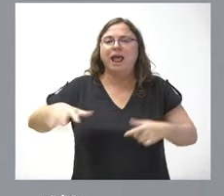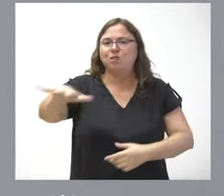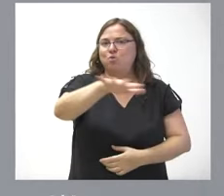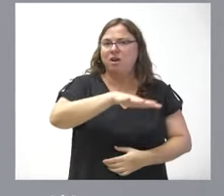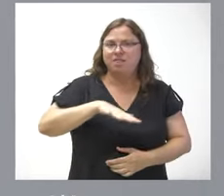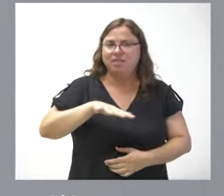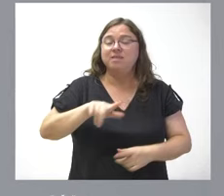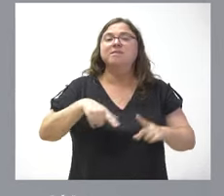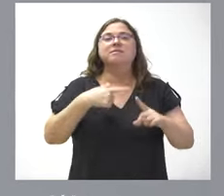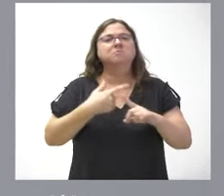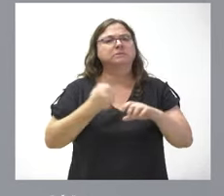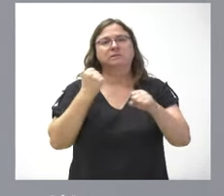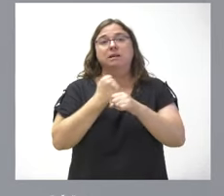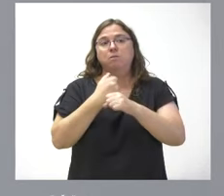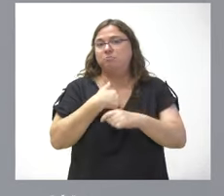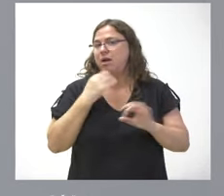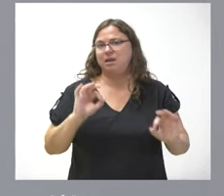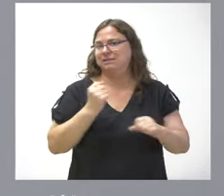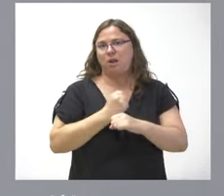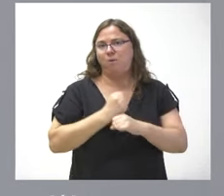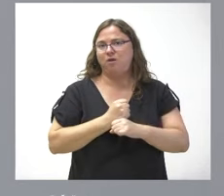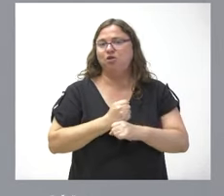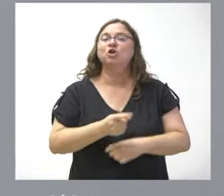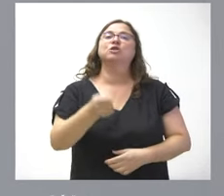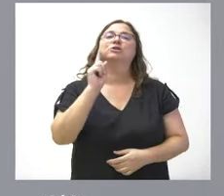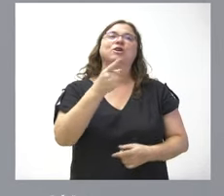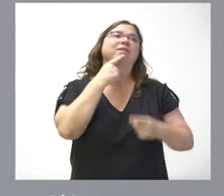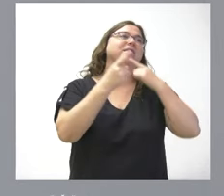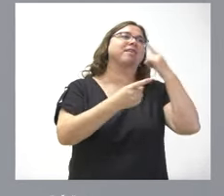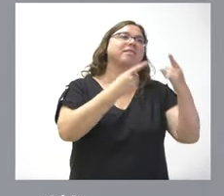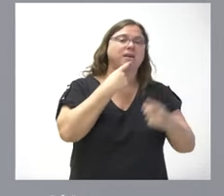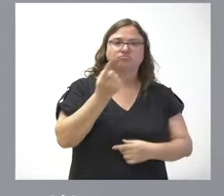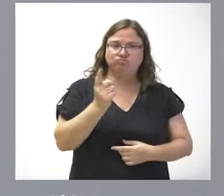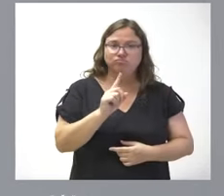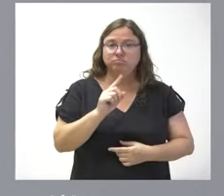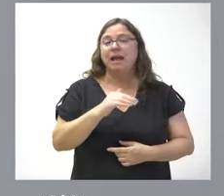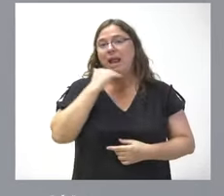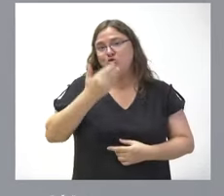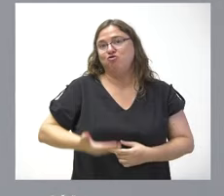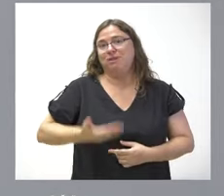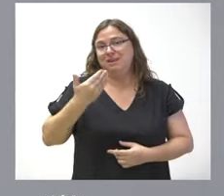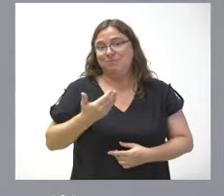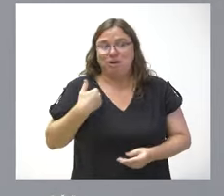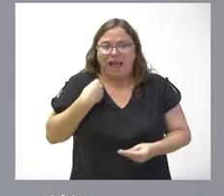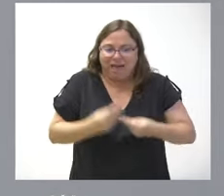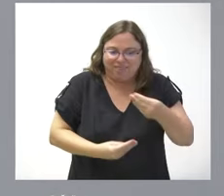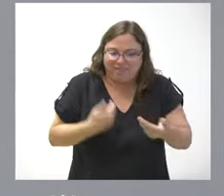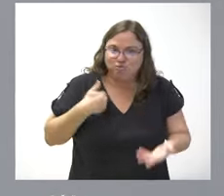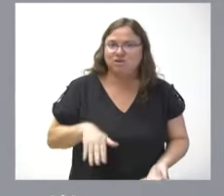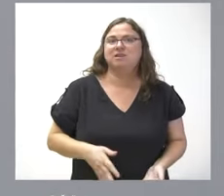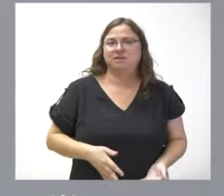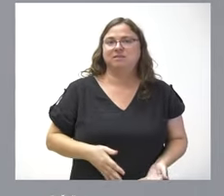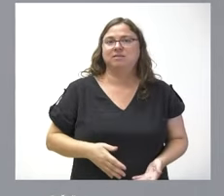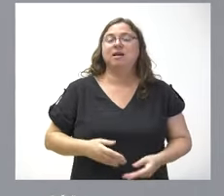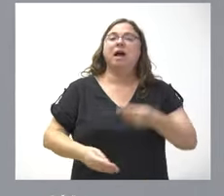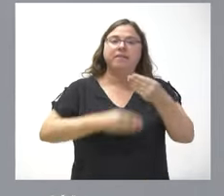definitiva es la tarea que tenemos no se trata solo de decir lo que vamos a hacer algo muy importante de lo que estamos haciendo y por tanto de lo